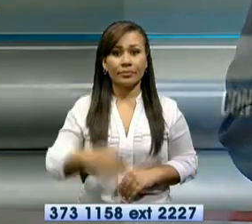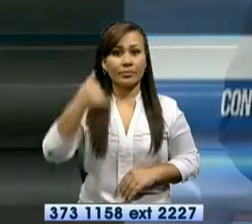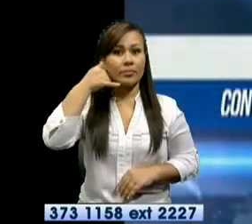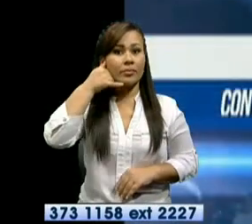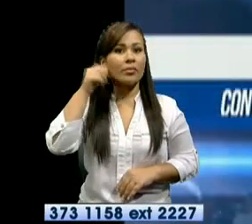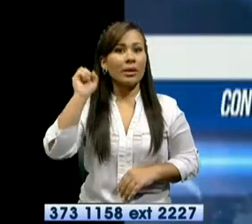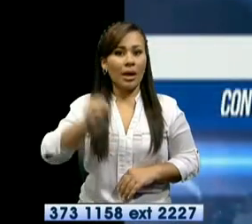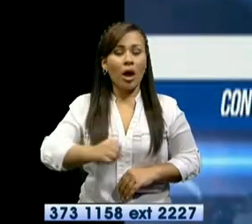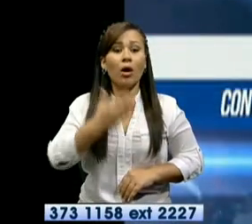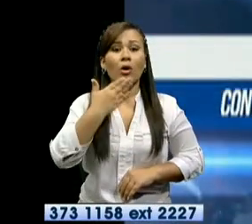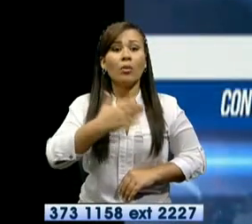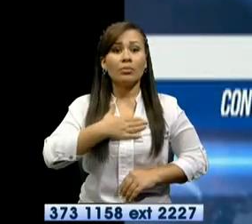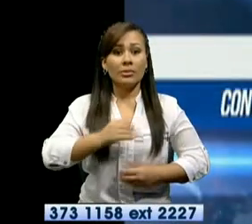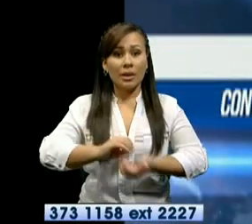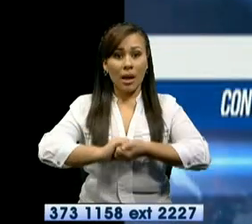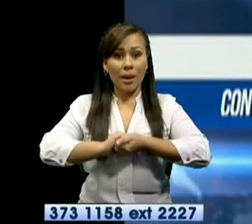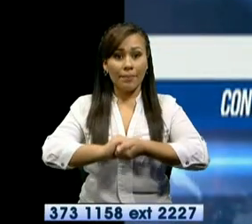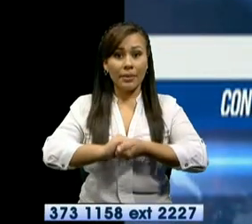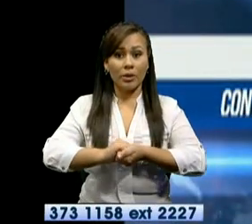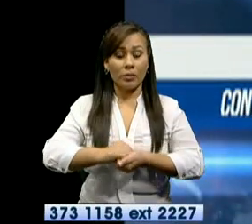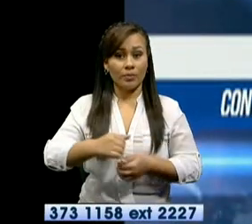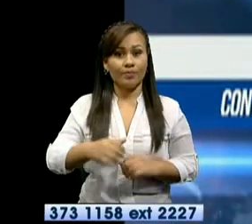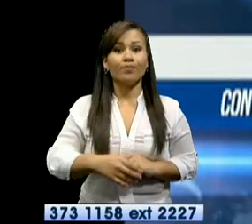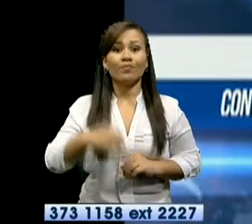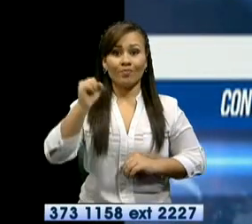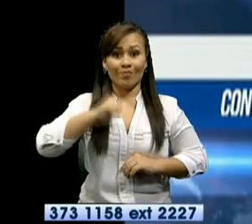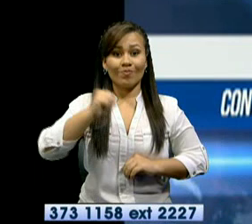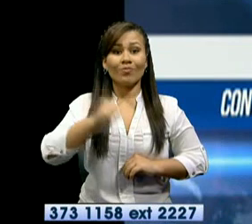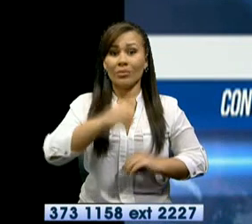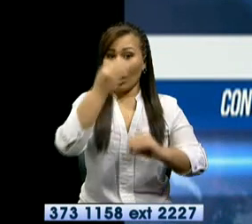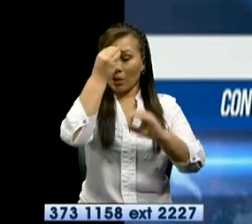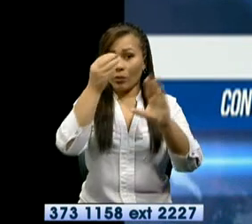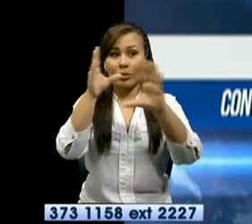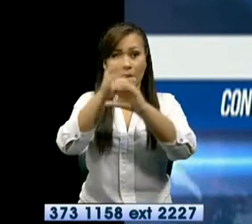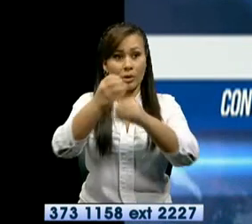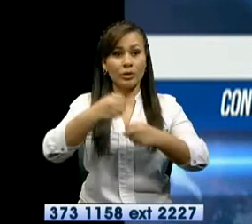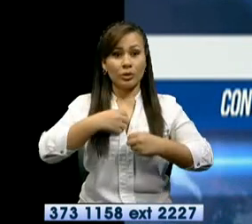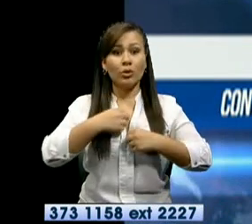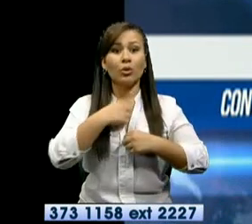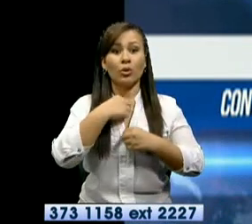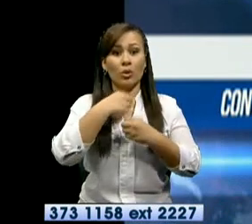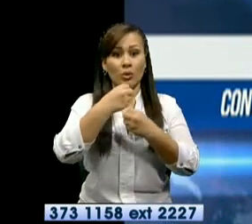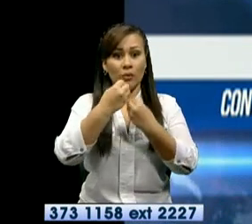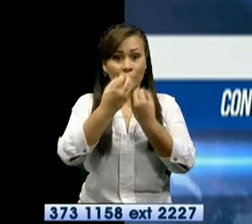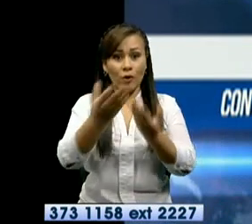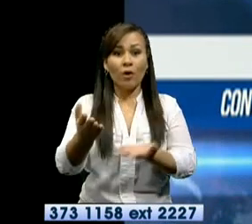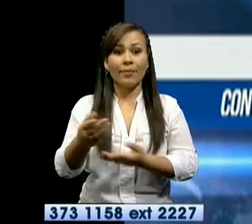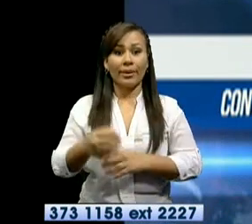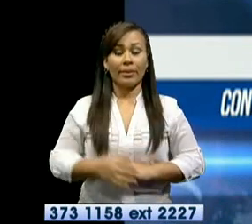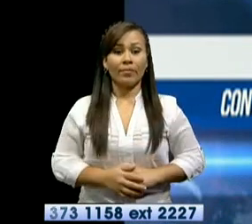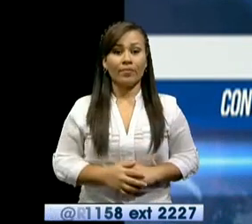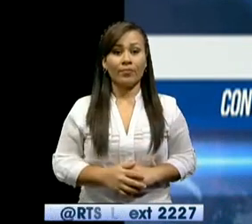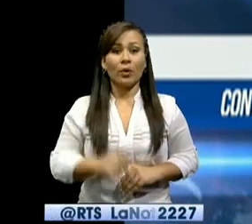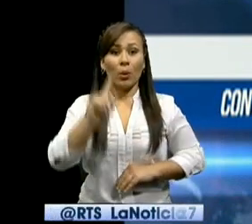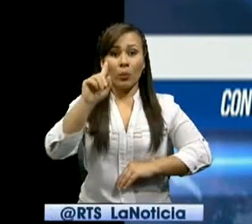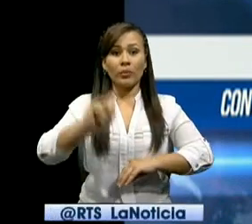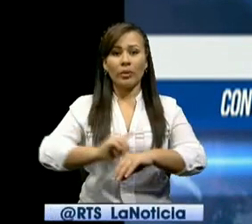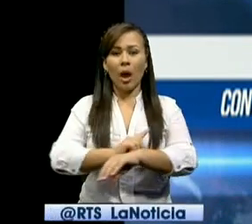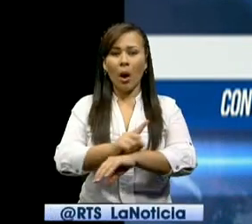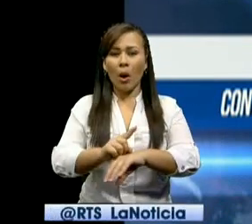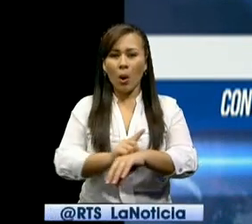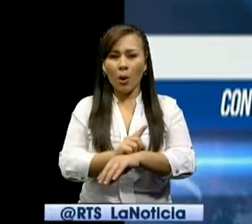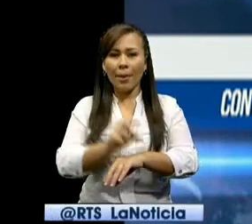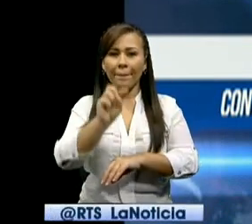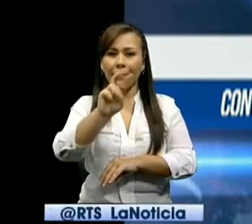amigos televidentes? Muy buenas noches, así es. Como lo transmitimos hace exactamente una hora con